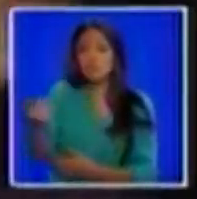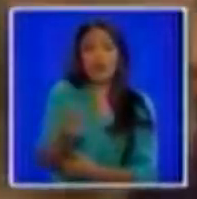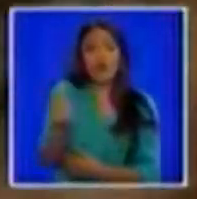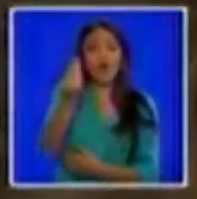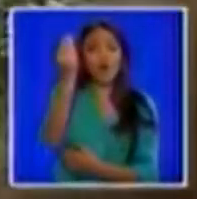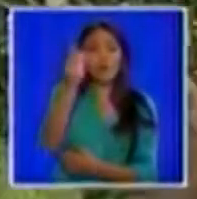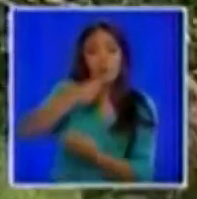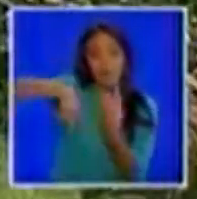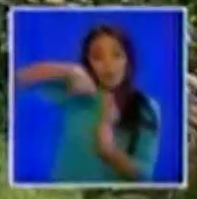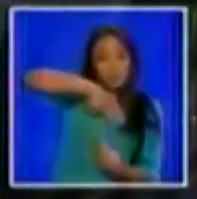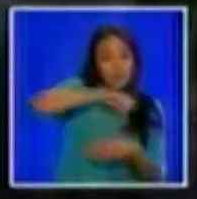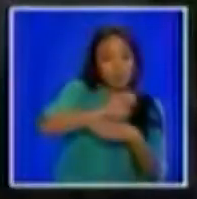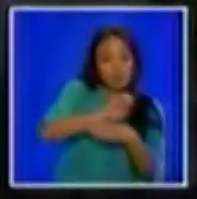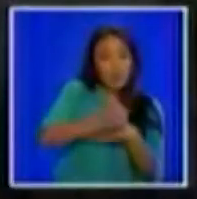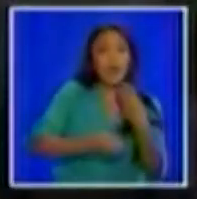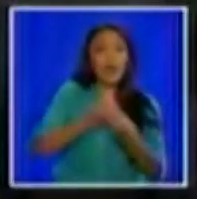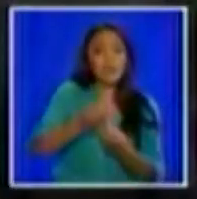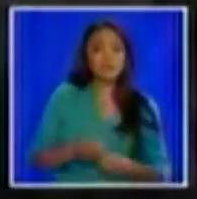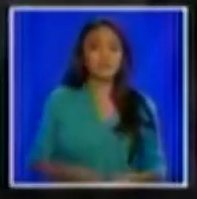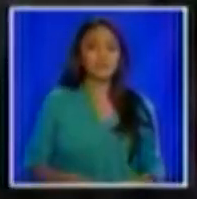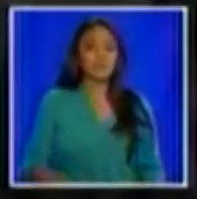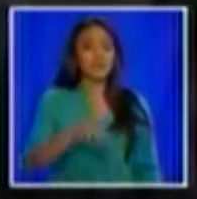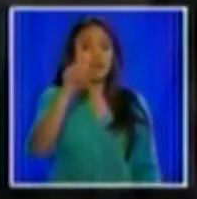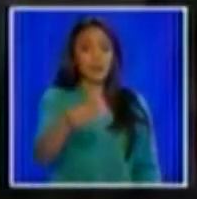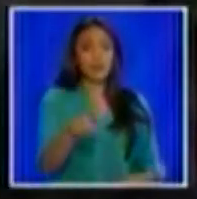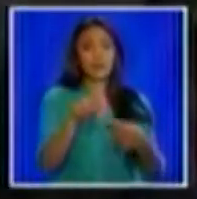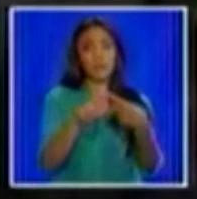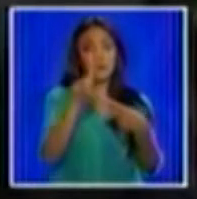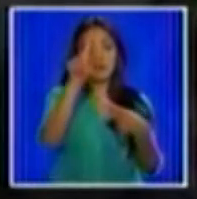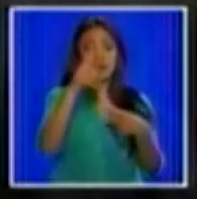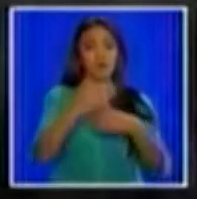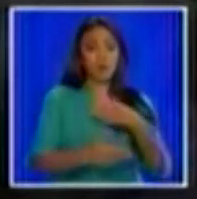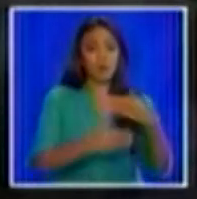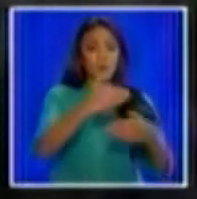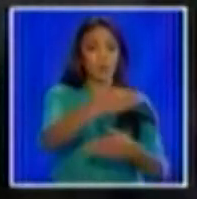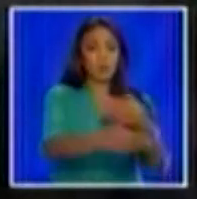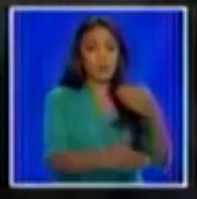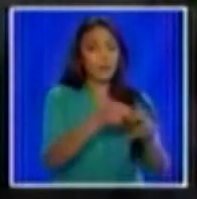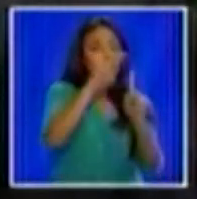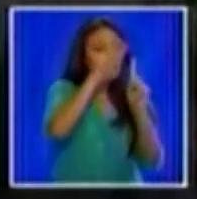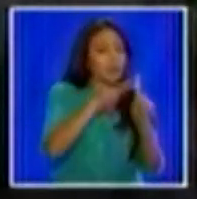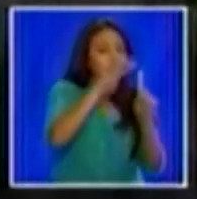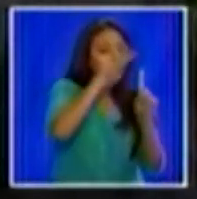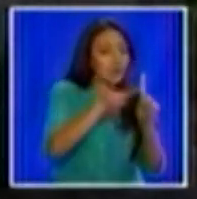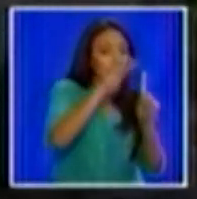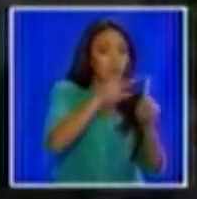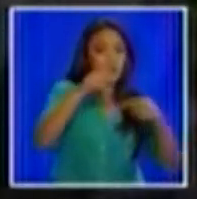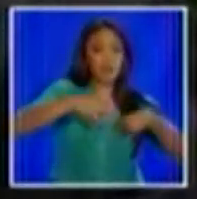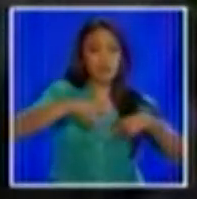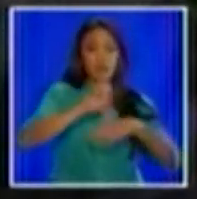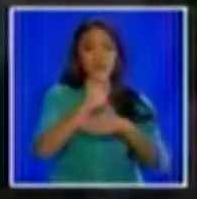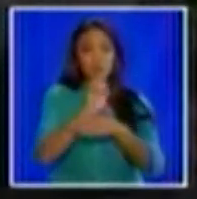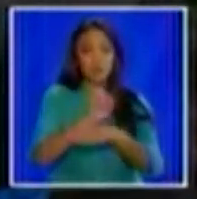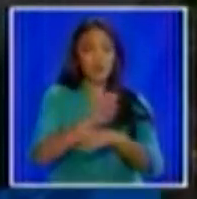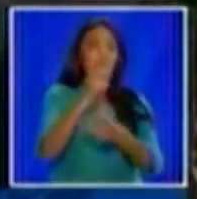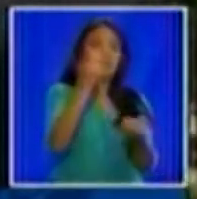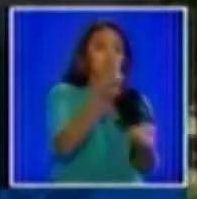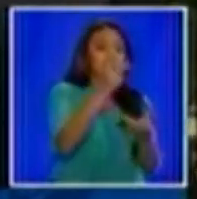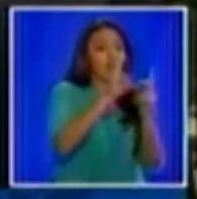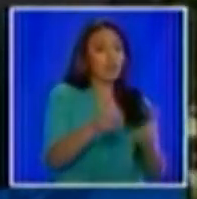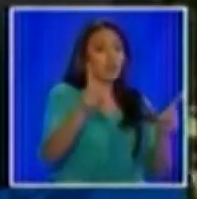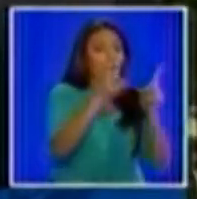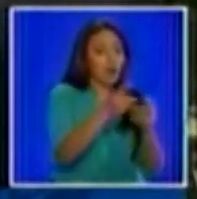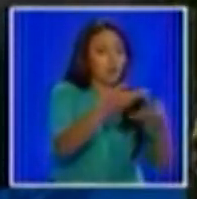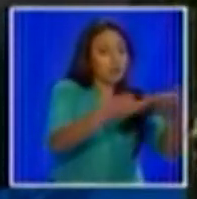cuando retornen al Ecuador? Básicamente pasar por un proceso seguramente de vigilancia epidemiológica en el Ecuador, revisarles, pedir sus datos,